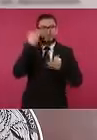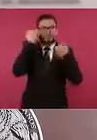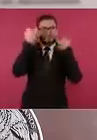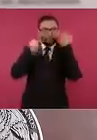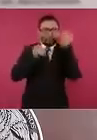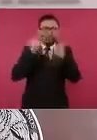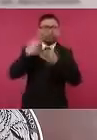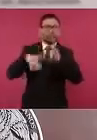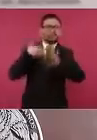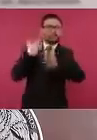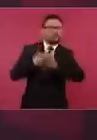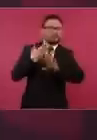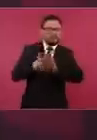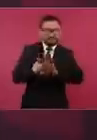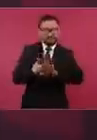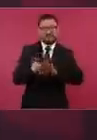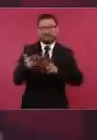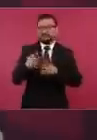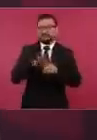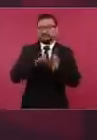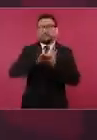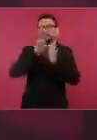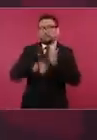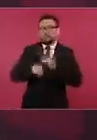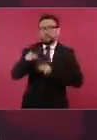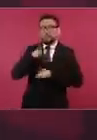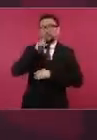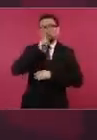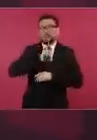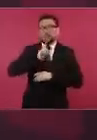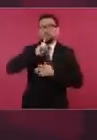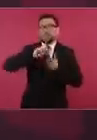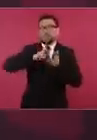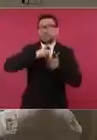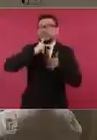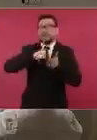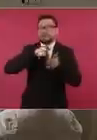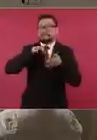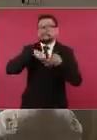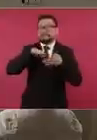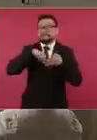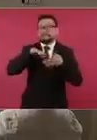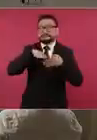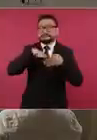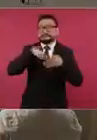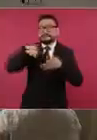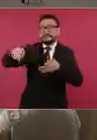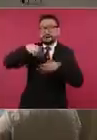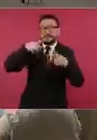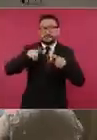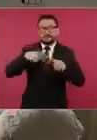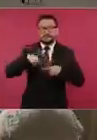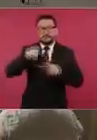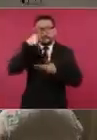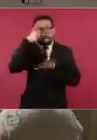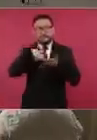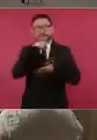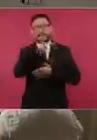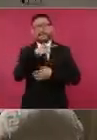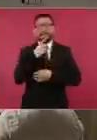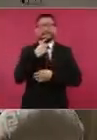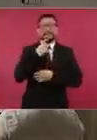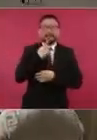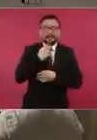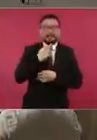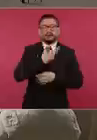mejor. Una mentira repetida de tanto en tanto por los conservadores es que el gobierno del presidente Andrés